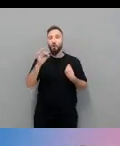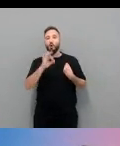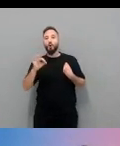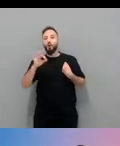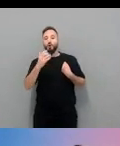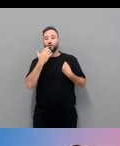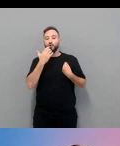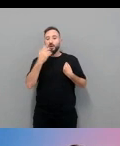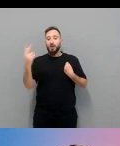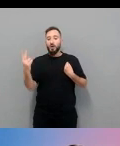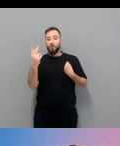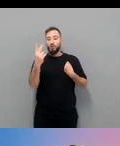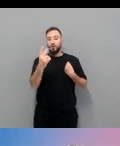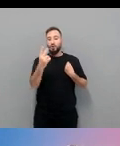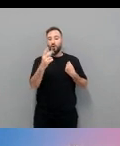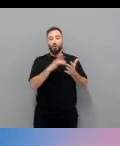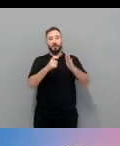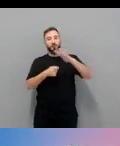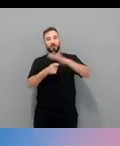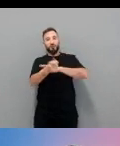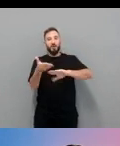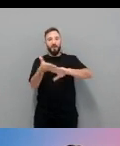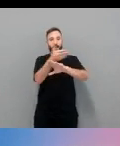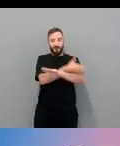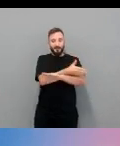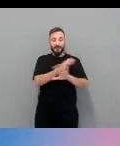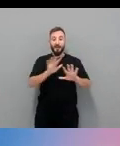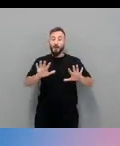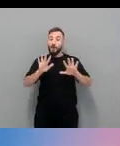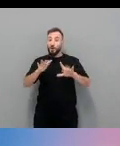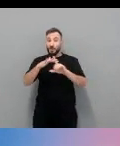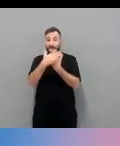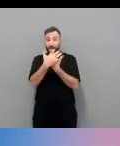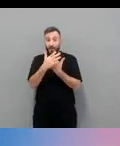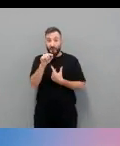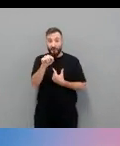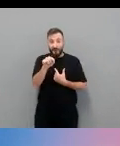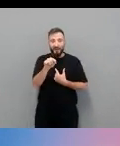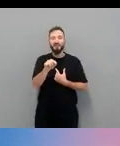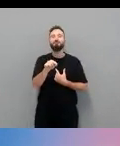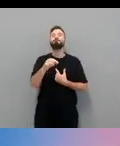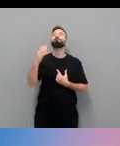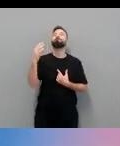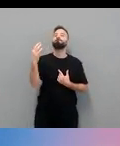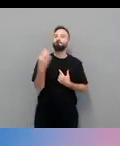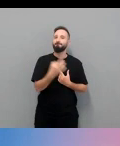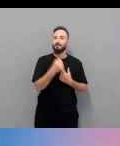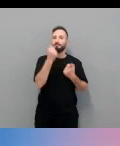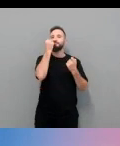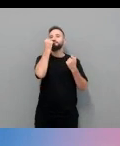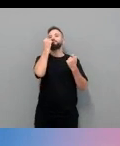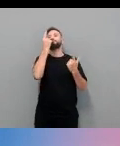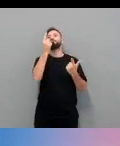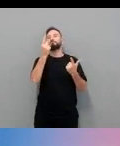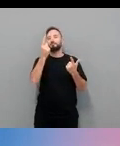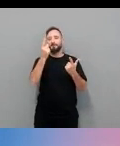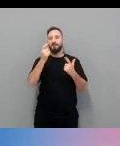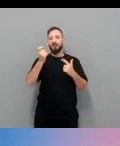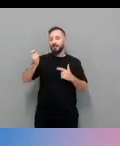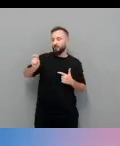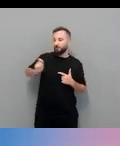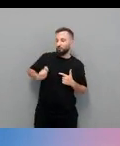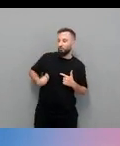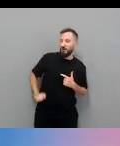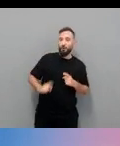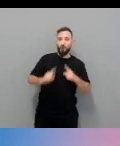inmediatamente anteriores a la solicitud, pero en este caso sí se va a tener en cuenta un límite de acumulación de recursos.